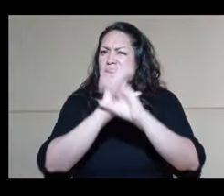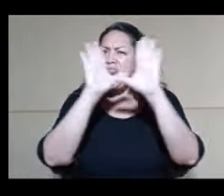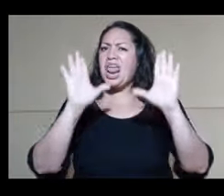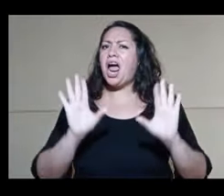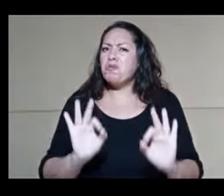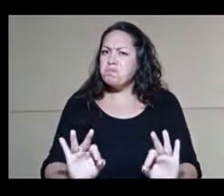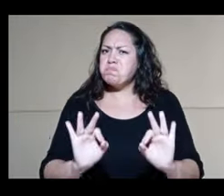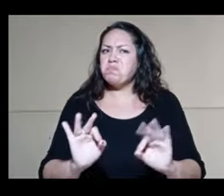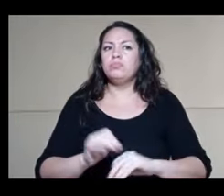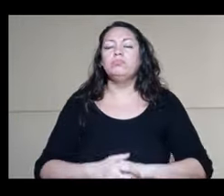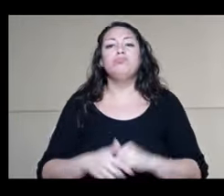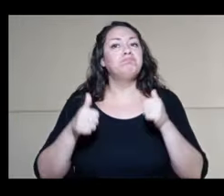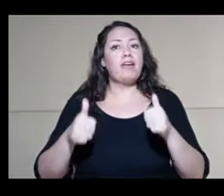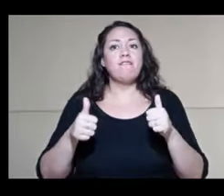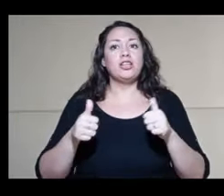No, profe, estoy.